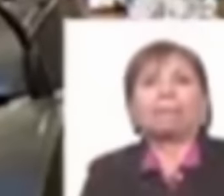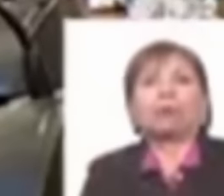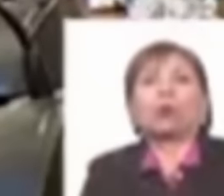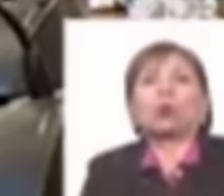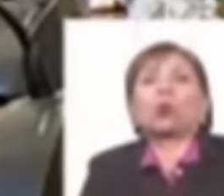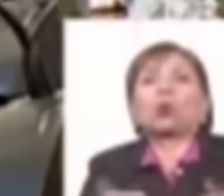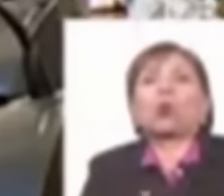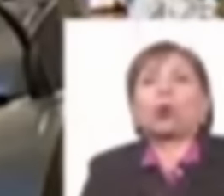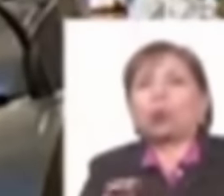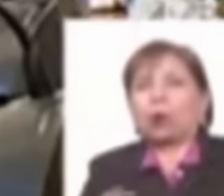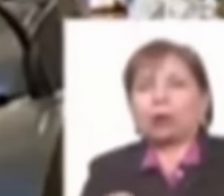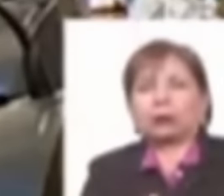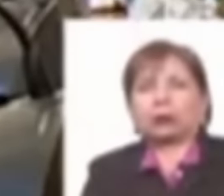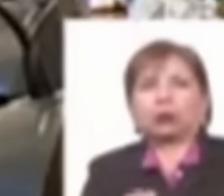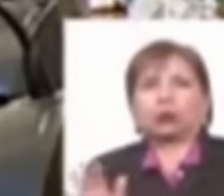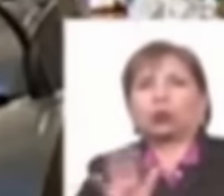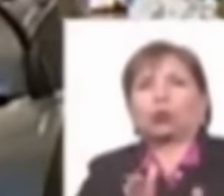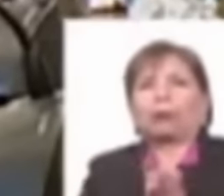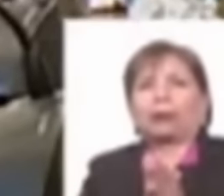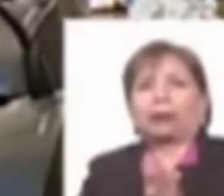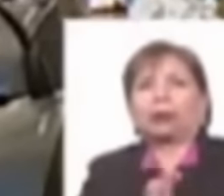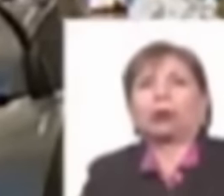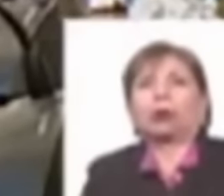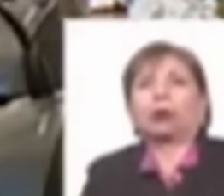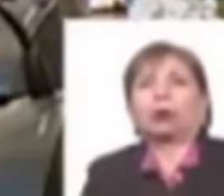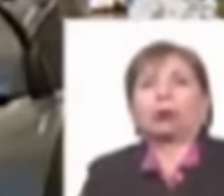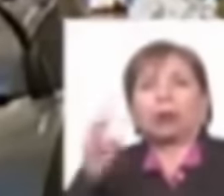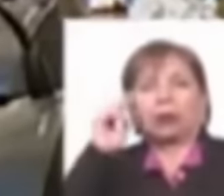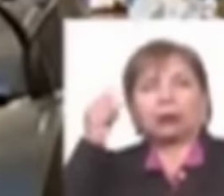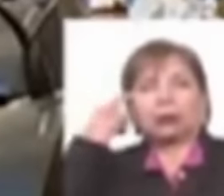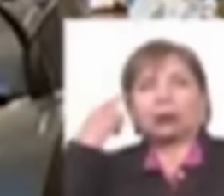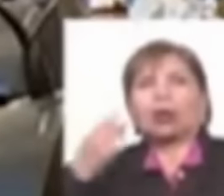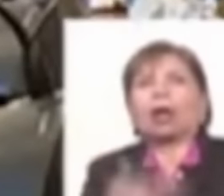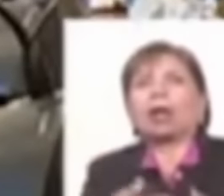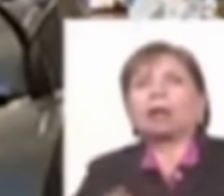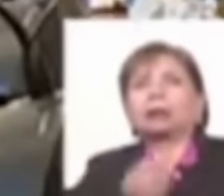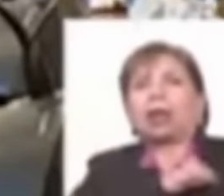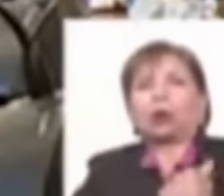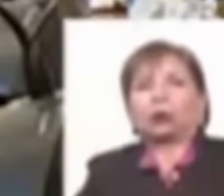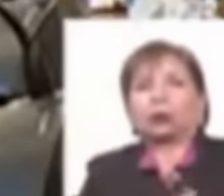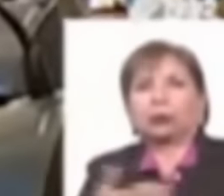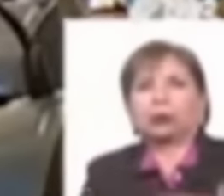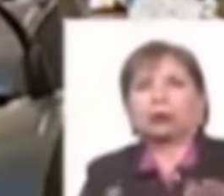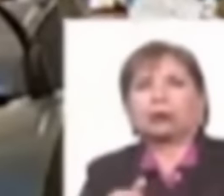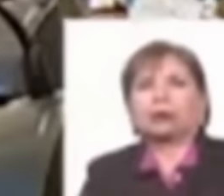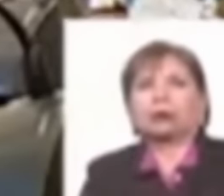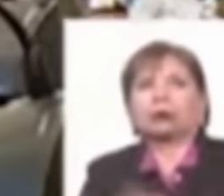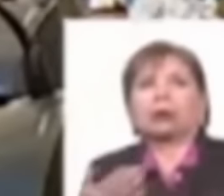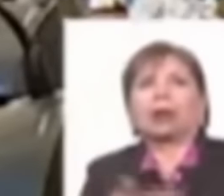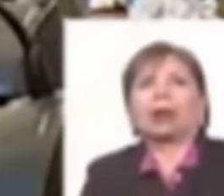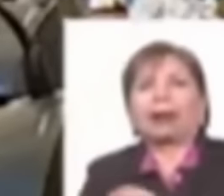cuando hace su pedido de interpretación a la Autoridad Nacional del Servicio Civil